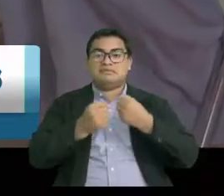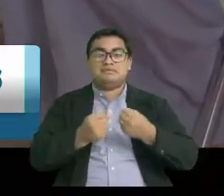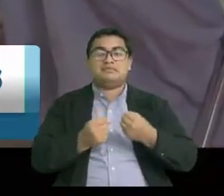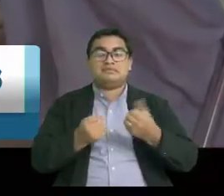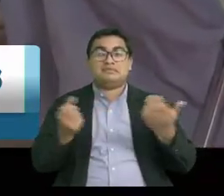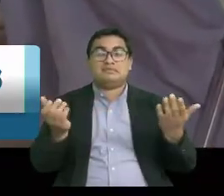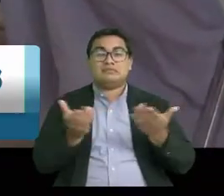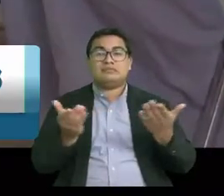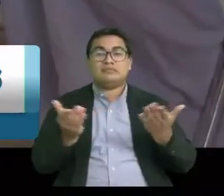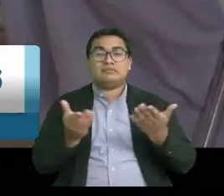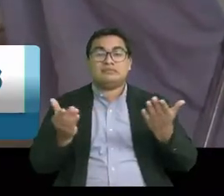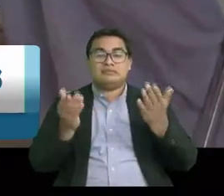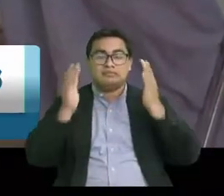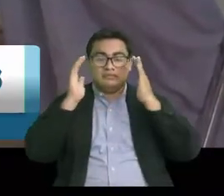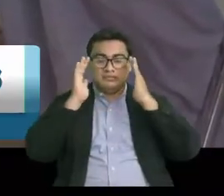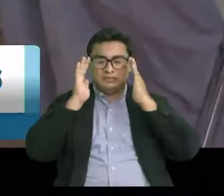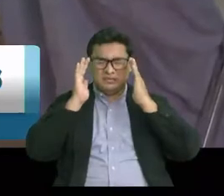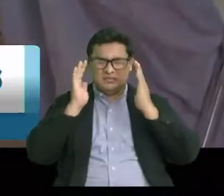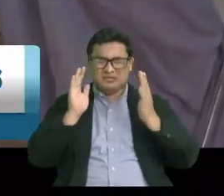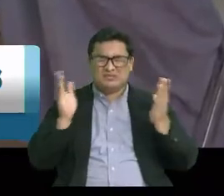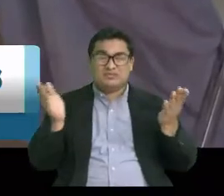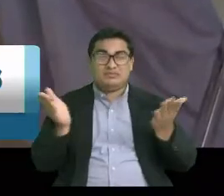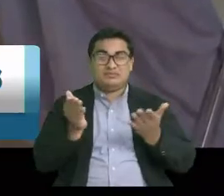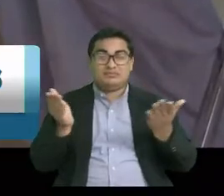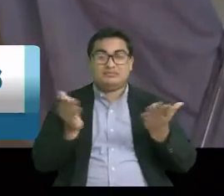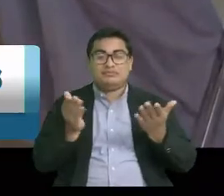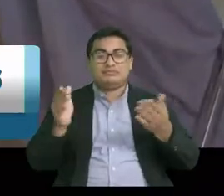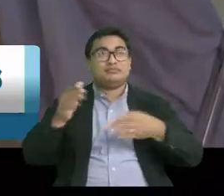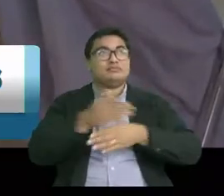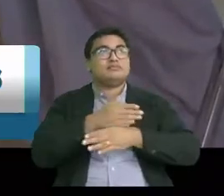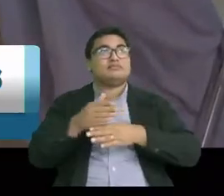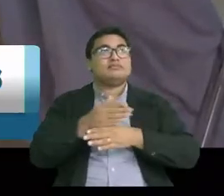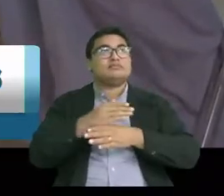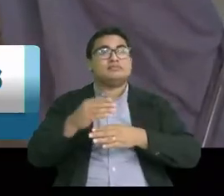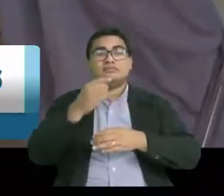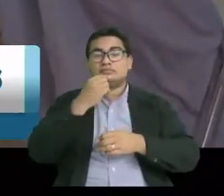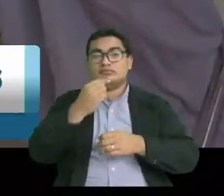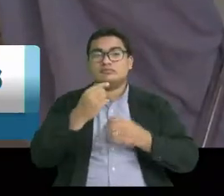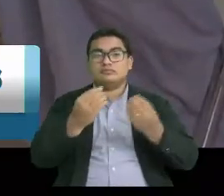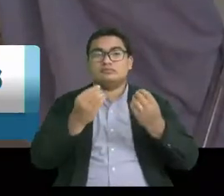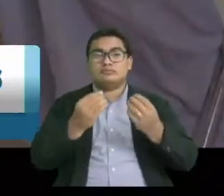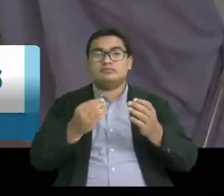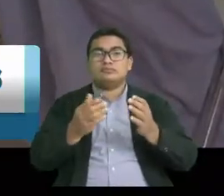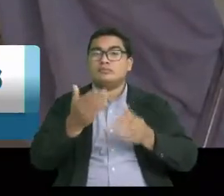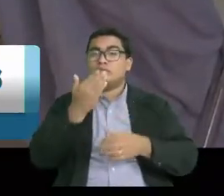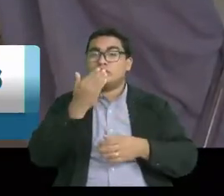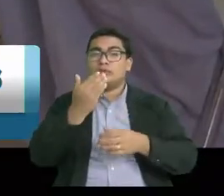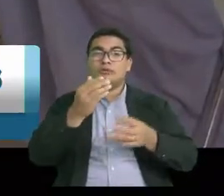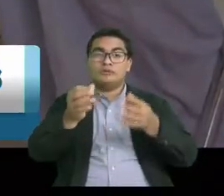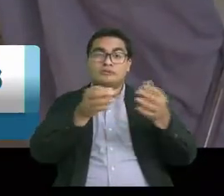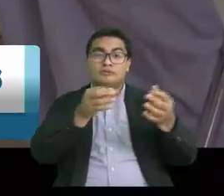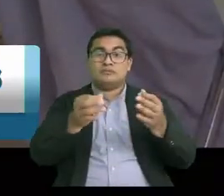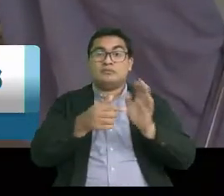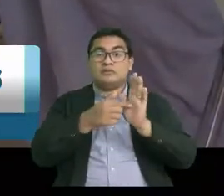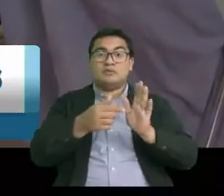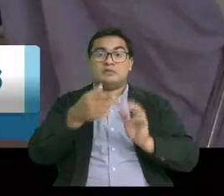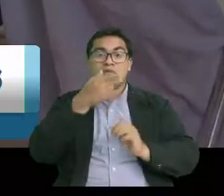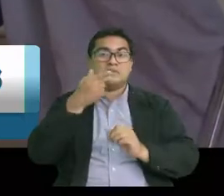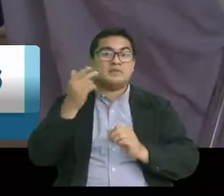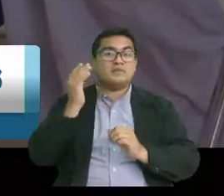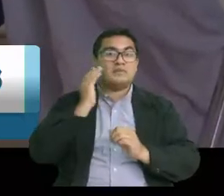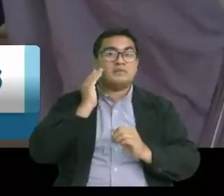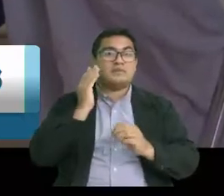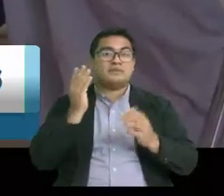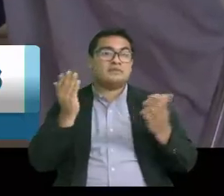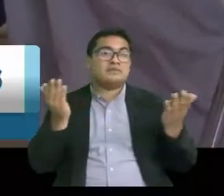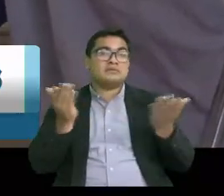grupos musculares y a la vez las estructuras ligamentarias del pie. Eso es bueno que usted lo explique porque hay padres que pueden criticar.